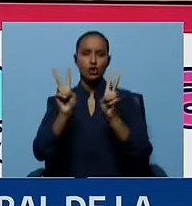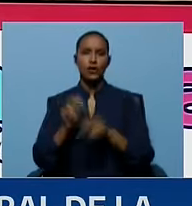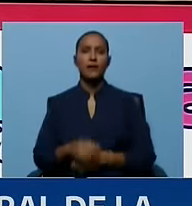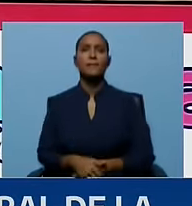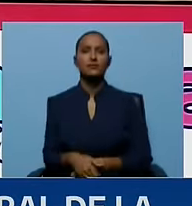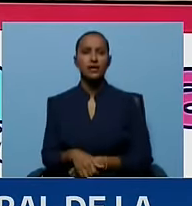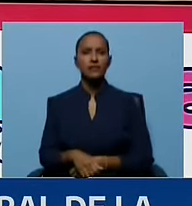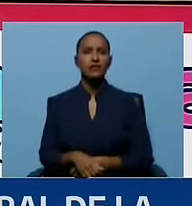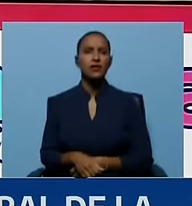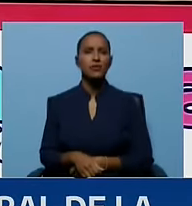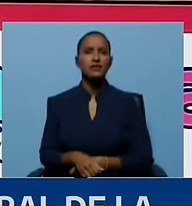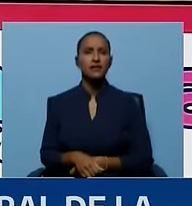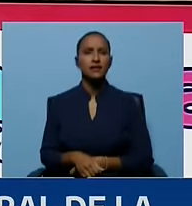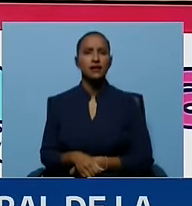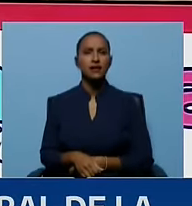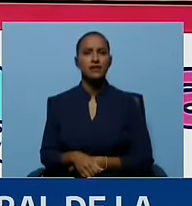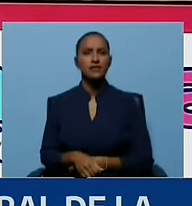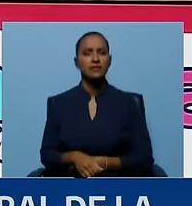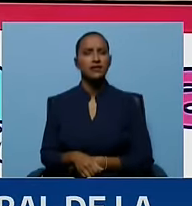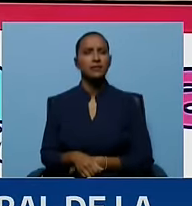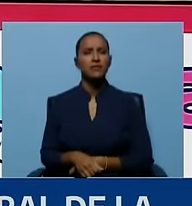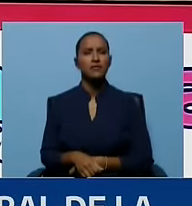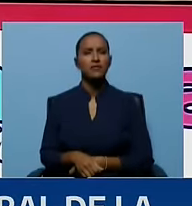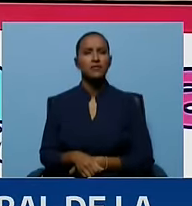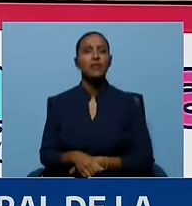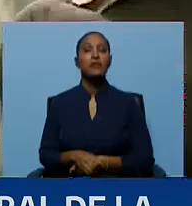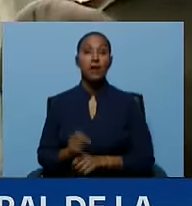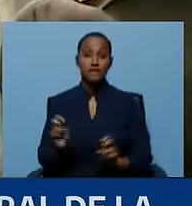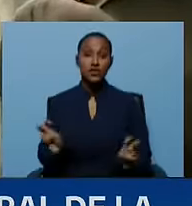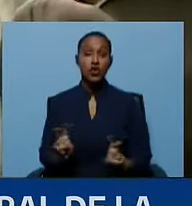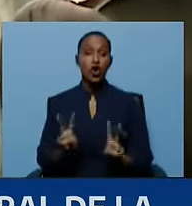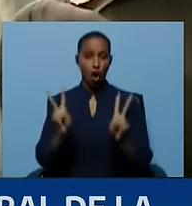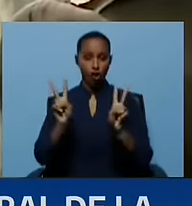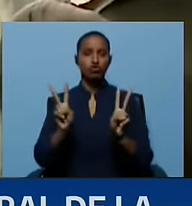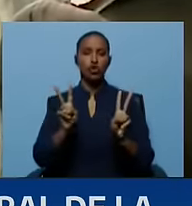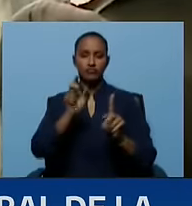La historia la escriben los vencedores.